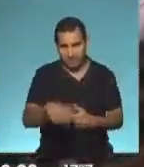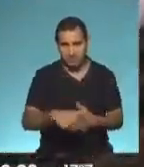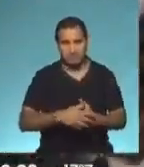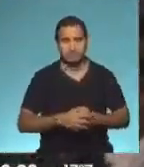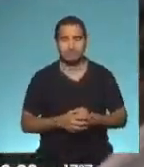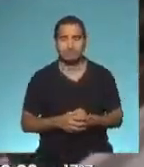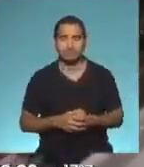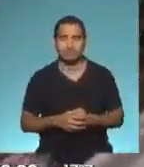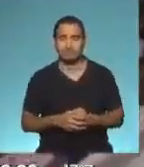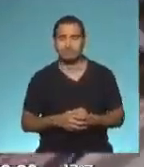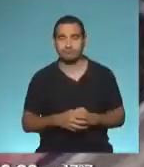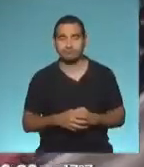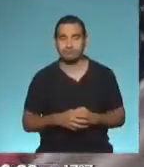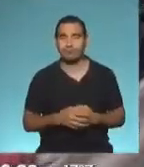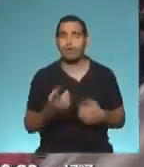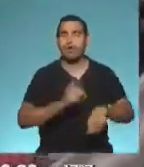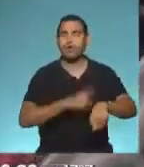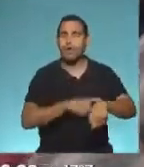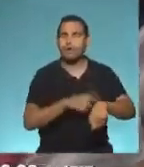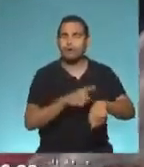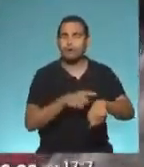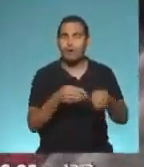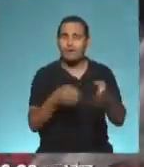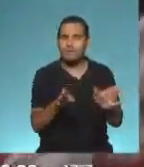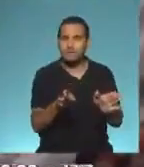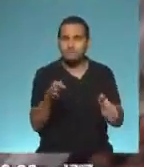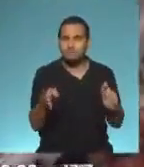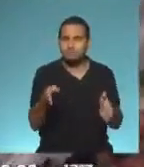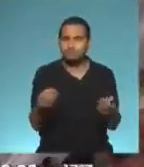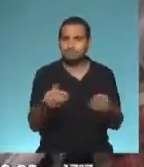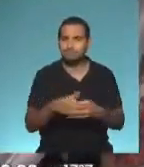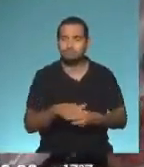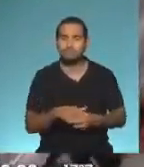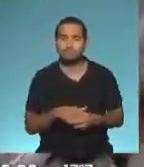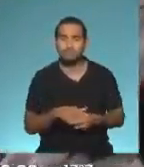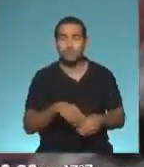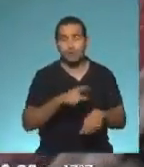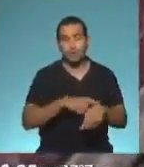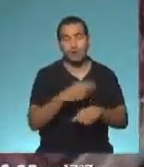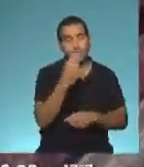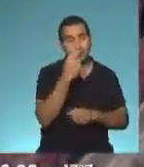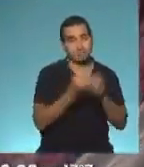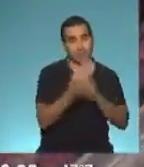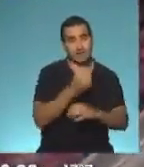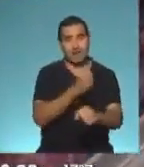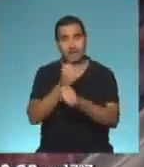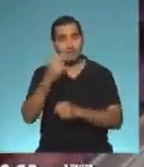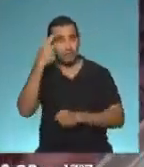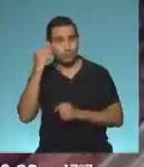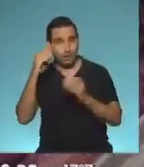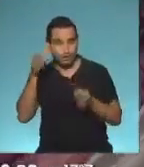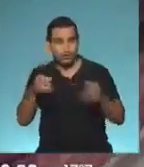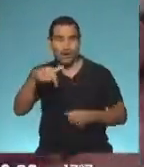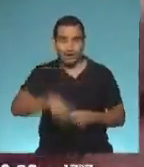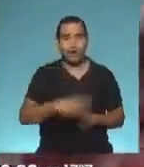disposición así que este horario van a ser ellos están haciendo se puede abrir a partir de las 11 hasta las 21 nosotros